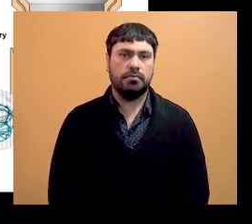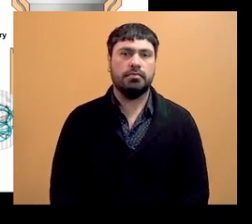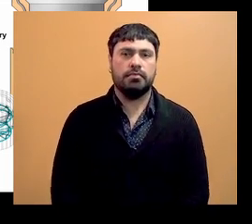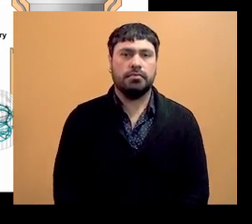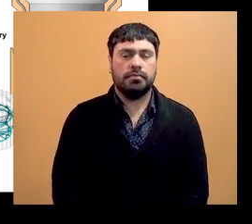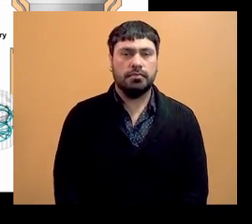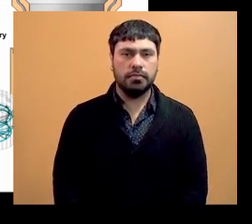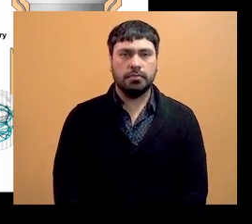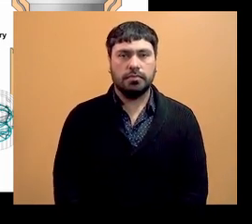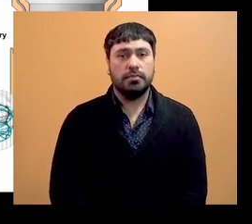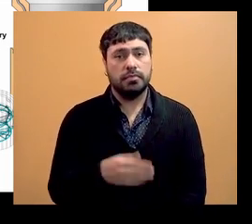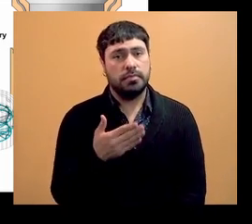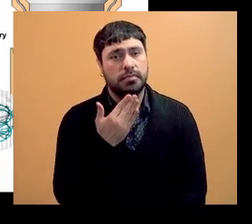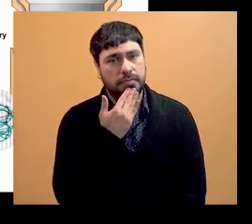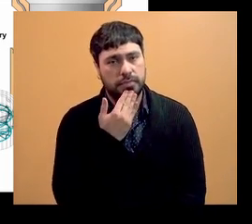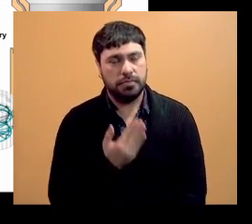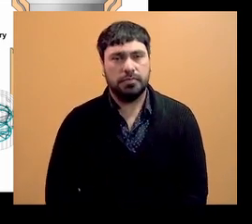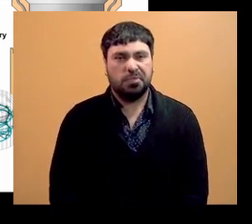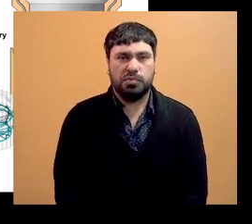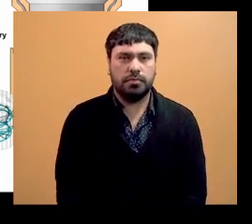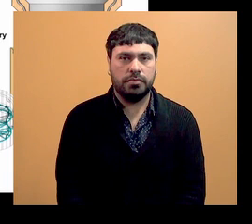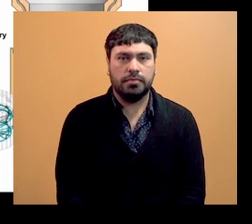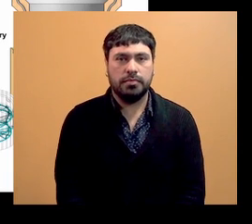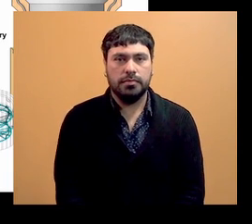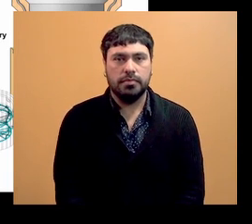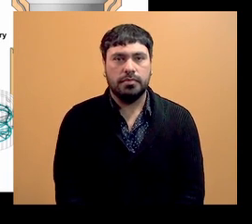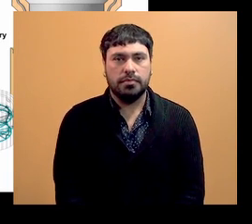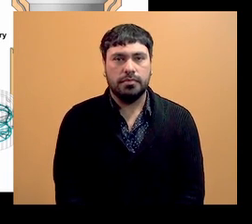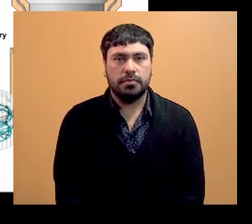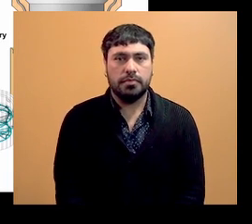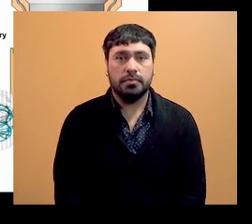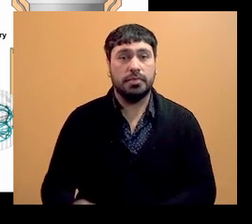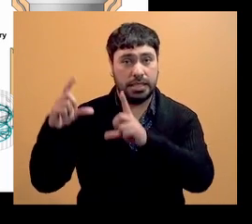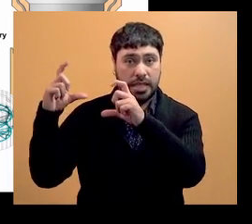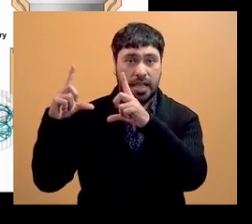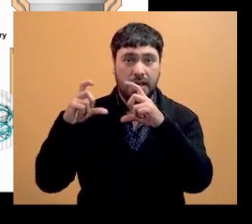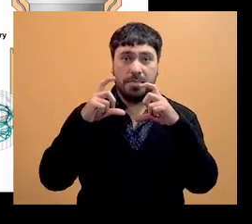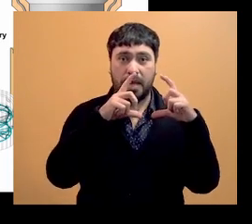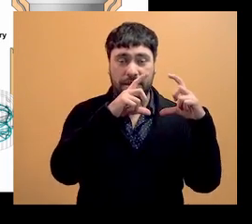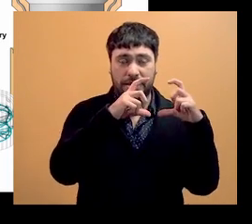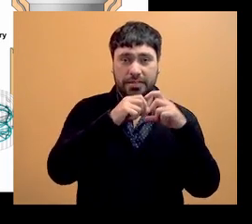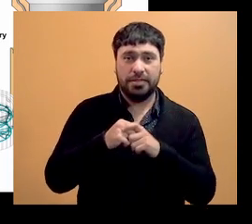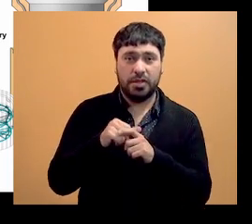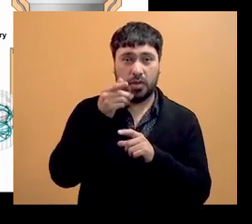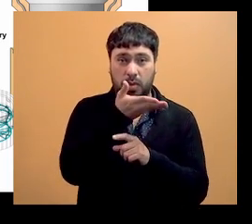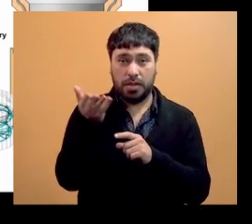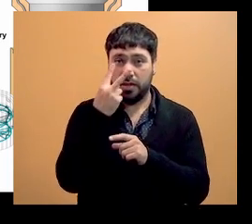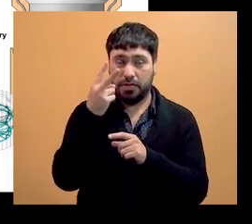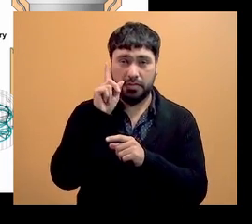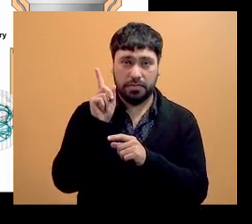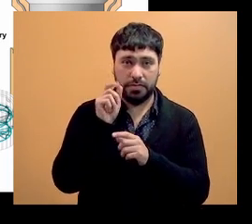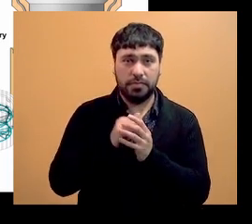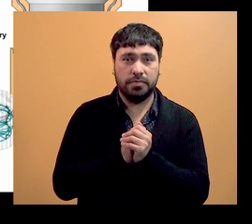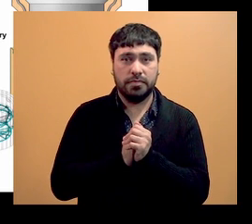Auburn. Y también dentro de la aplicación, las imágenes que están a la derecha corresponden a aplicación de